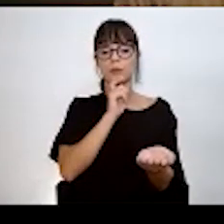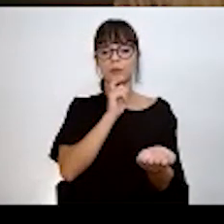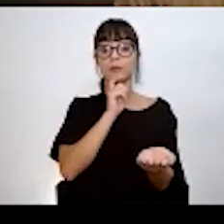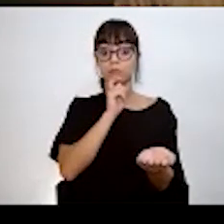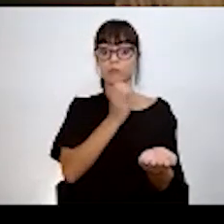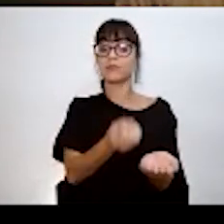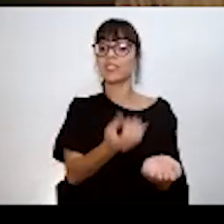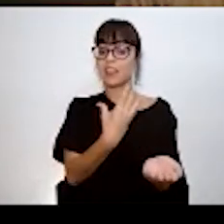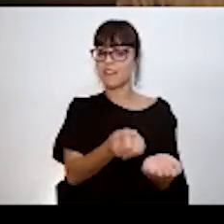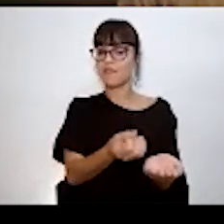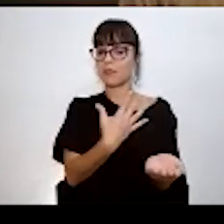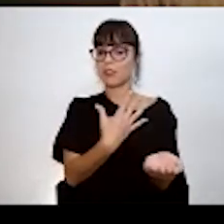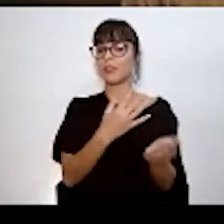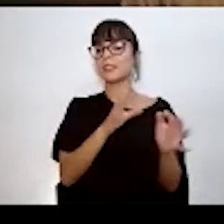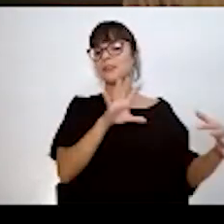no.